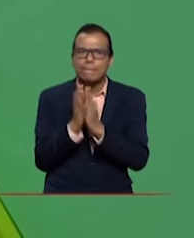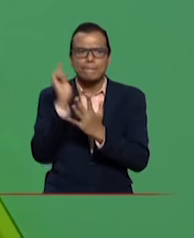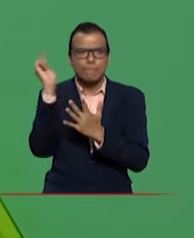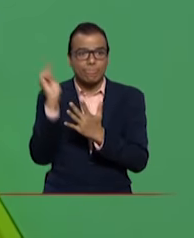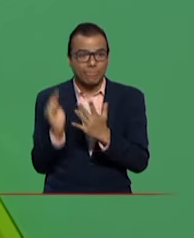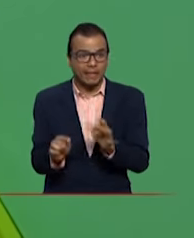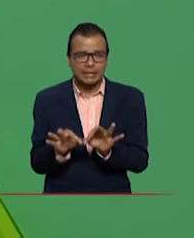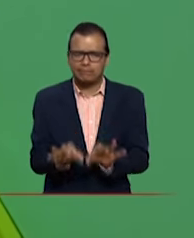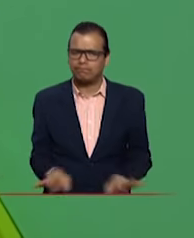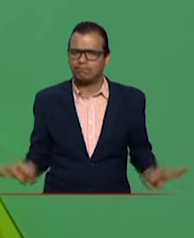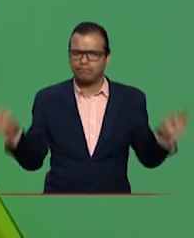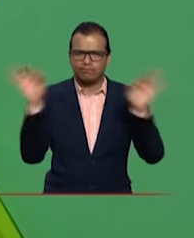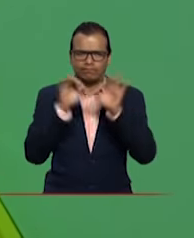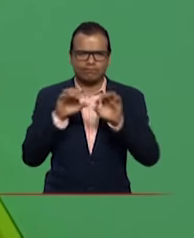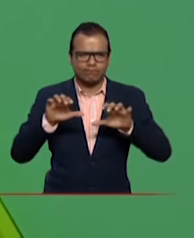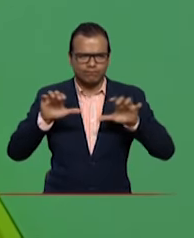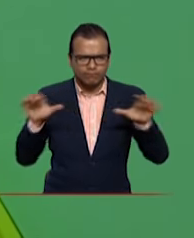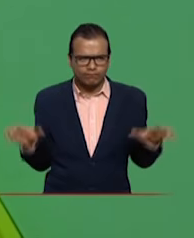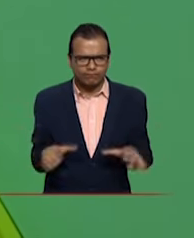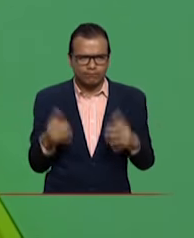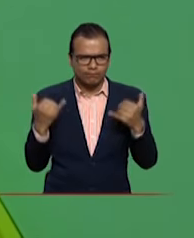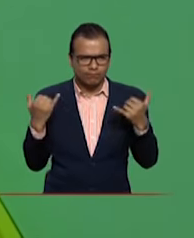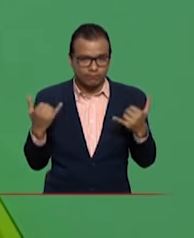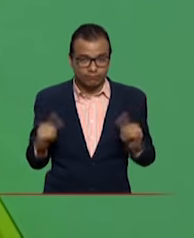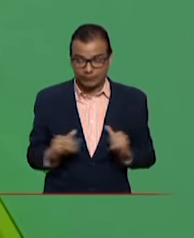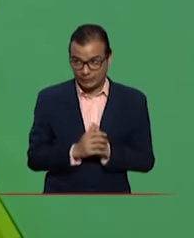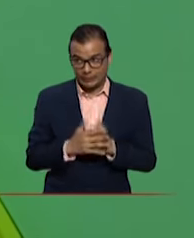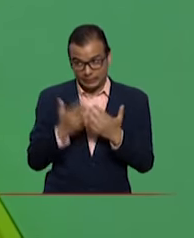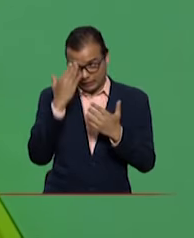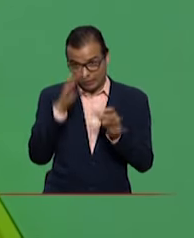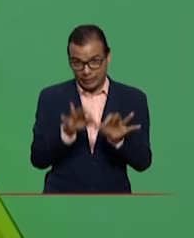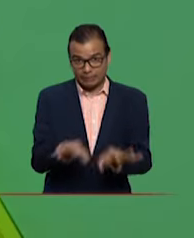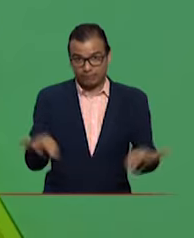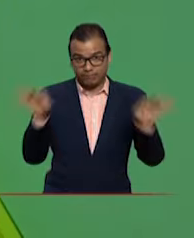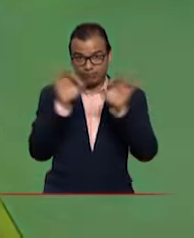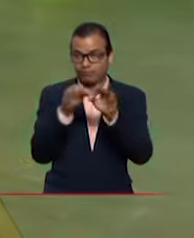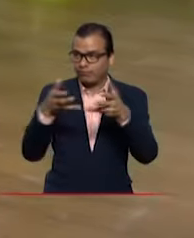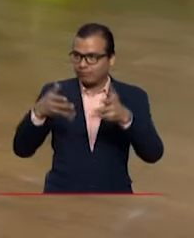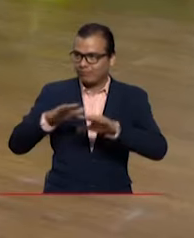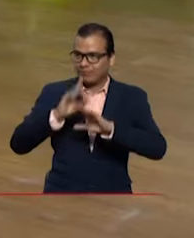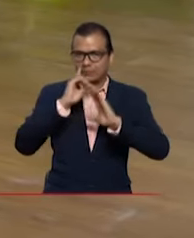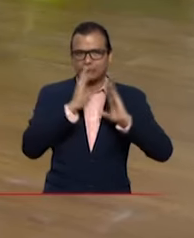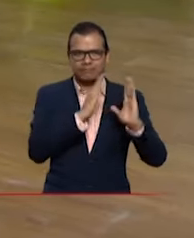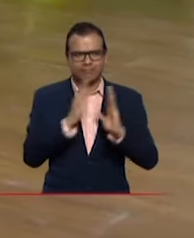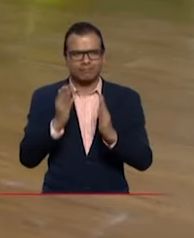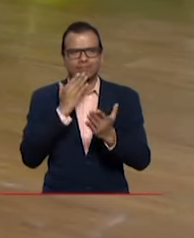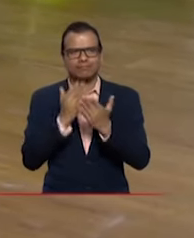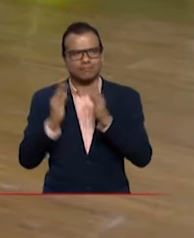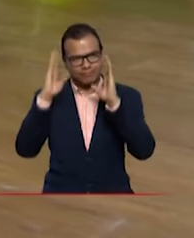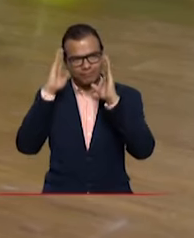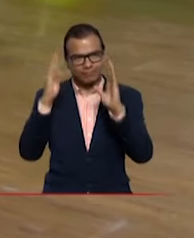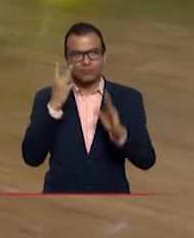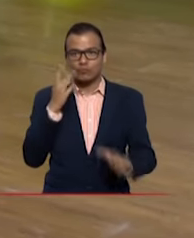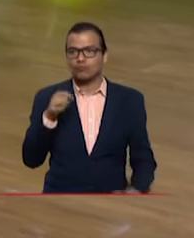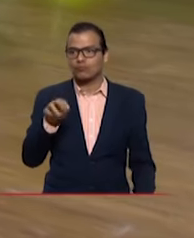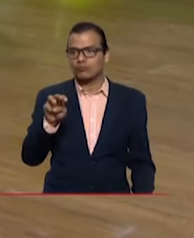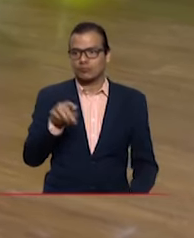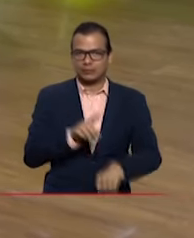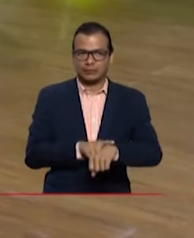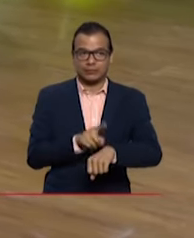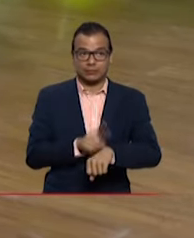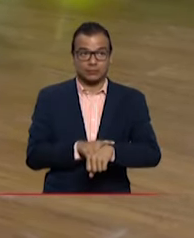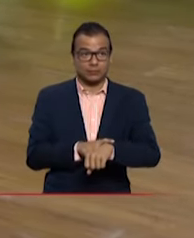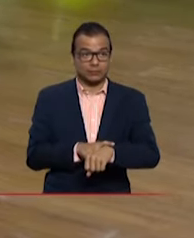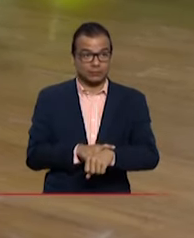se vienen y que son muy importantes. Se nos ha terminado el tiempo por hoy. Agradecemos su compañía y recuerden que nos vemos el próximo martes a las